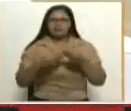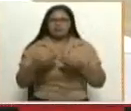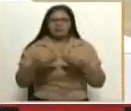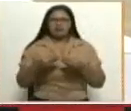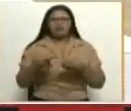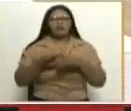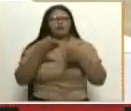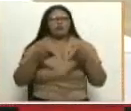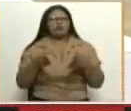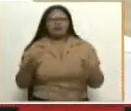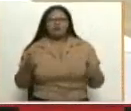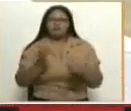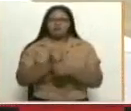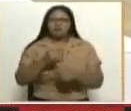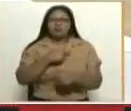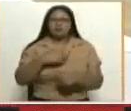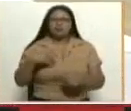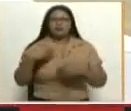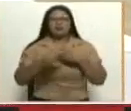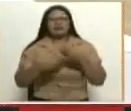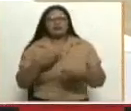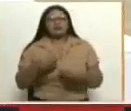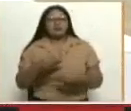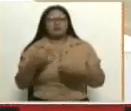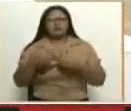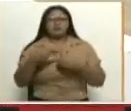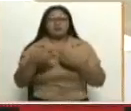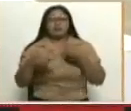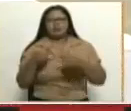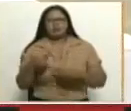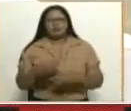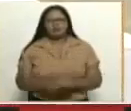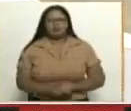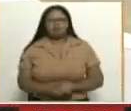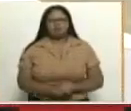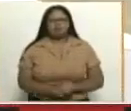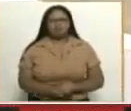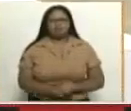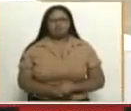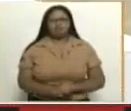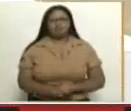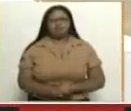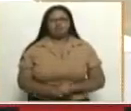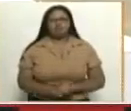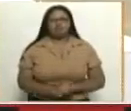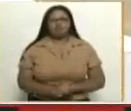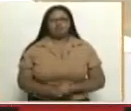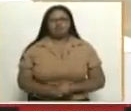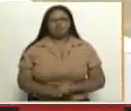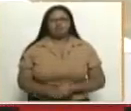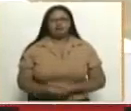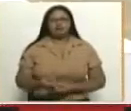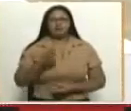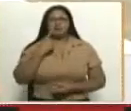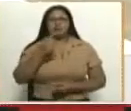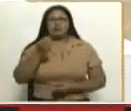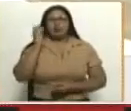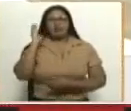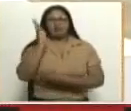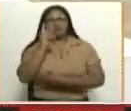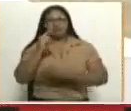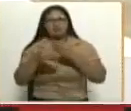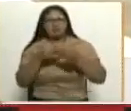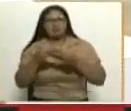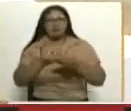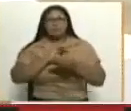gobierno de apoderarse del petróleo y de los recursos naturales de Venezuela. Es una confesión, y así damos la bienvenida a nuestro invitado, Jean-Pierre Anaya,